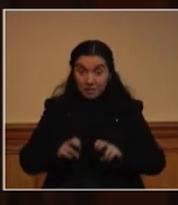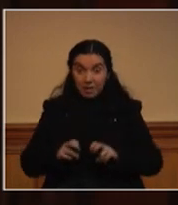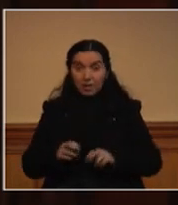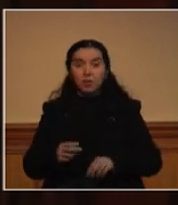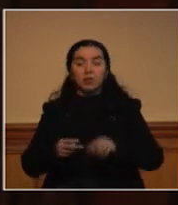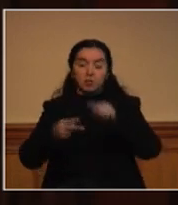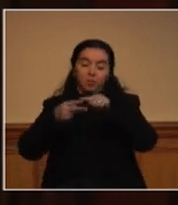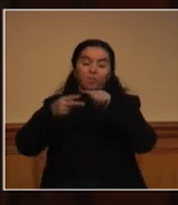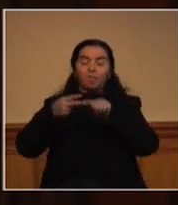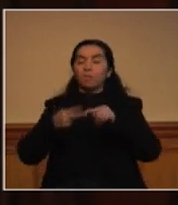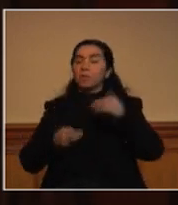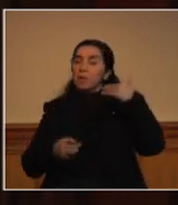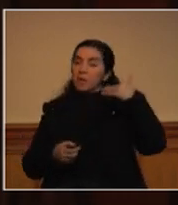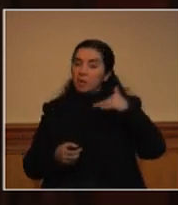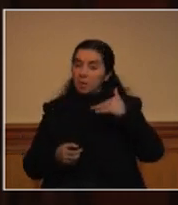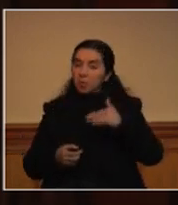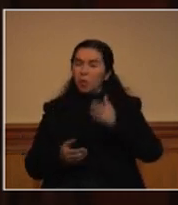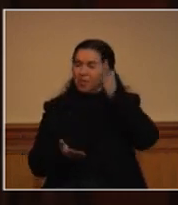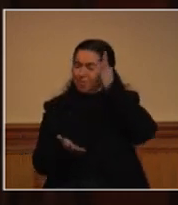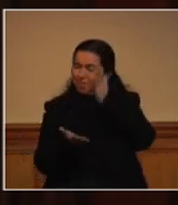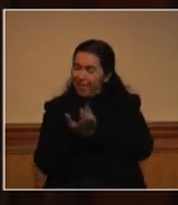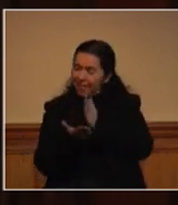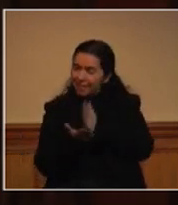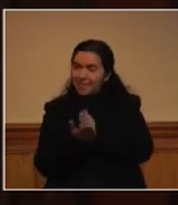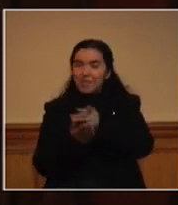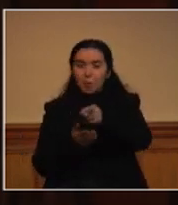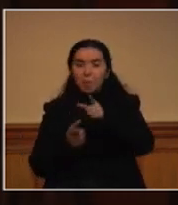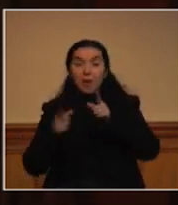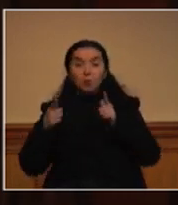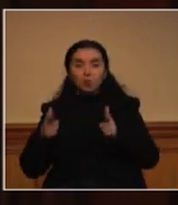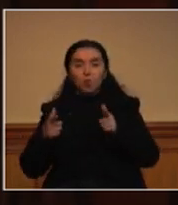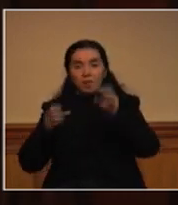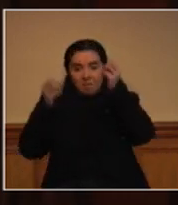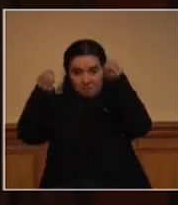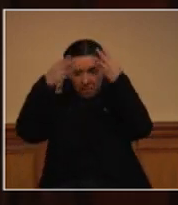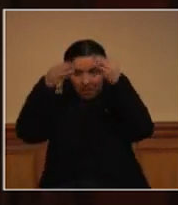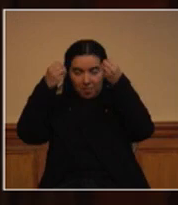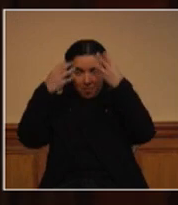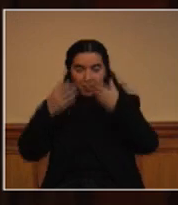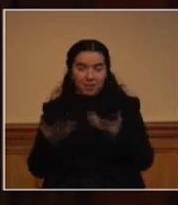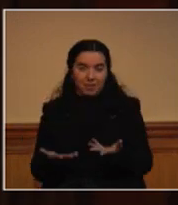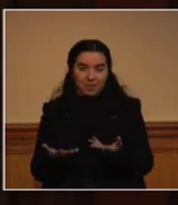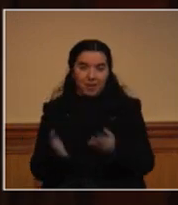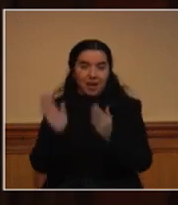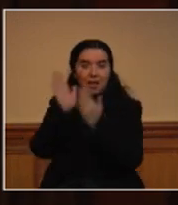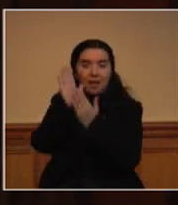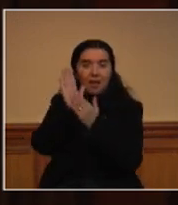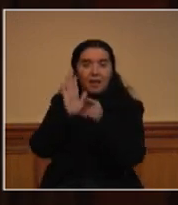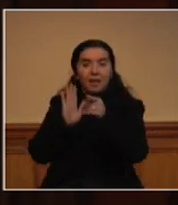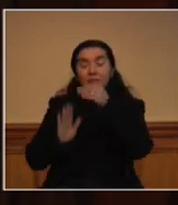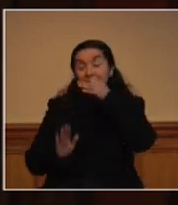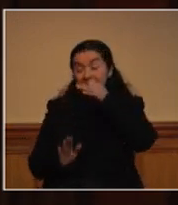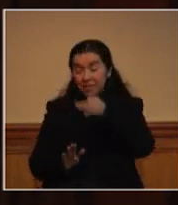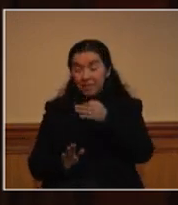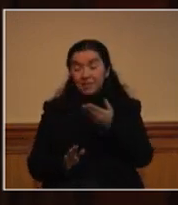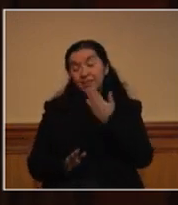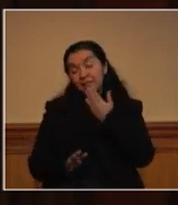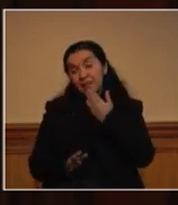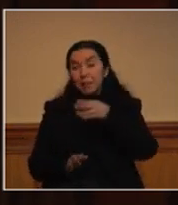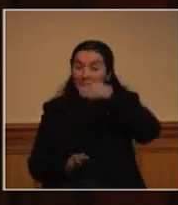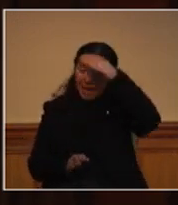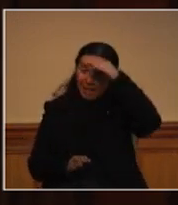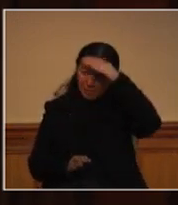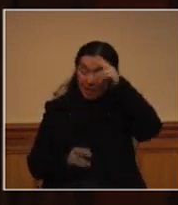los factores decisivos para el éxito en el aprendizaje. Las evidencias, y aquí tenéis también experiencias